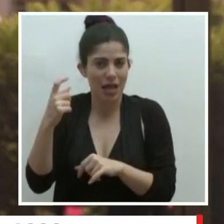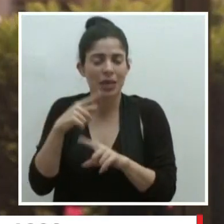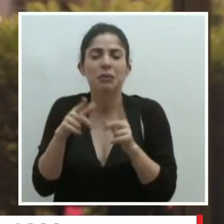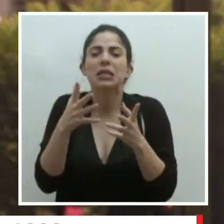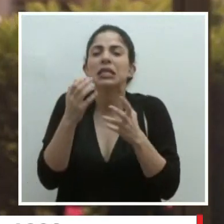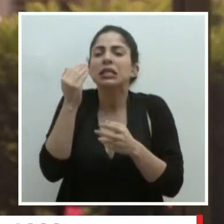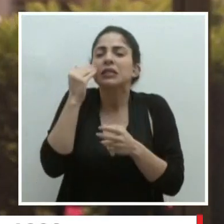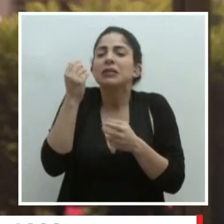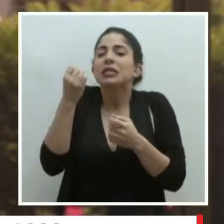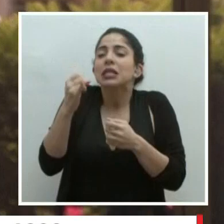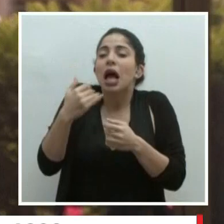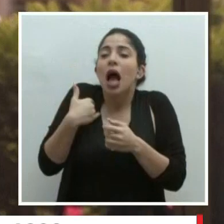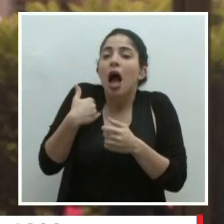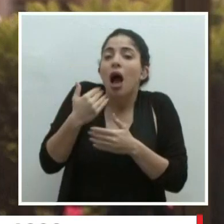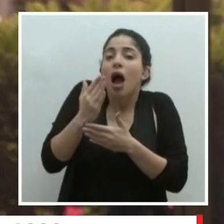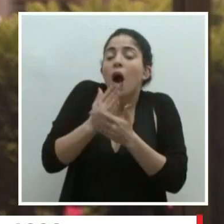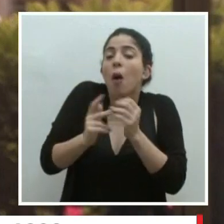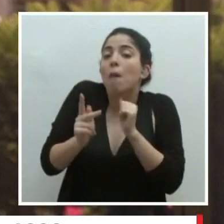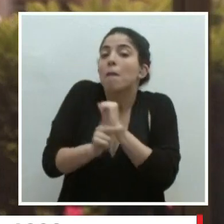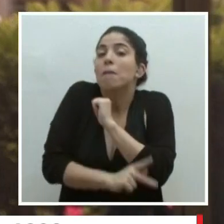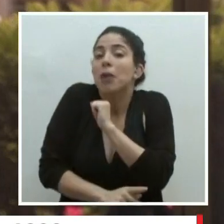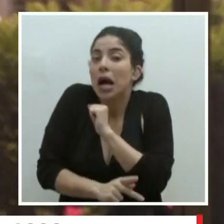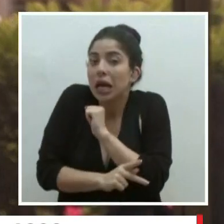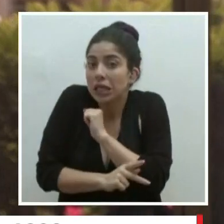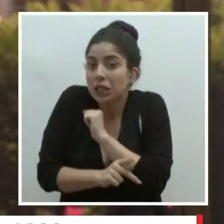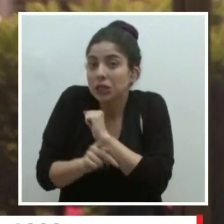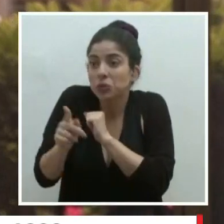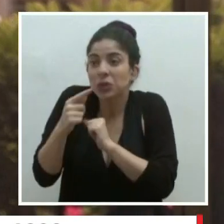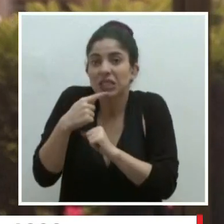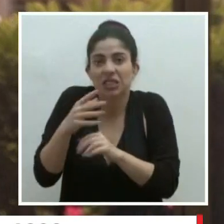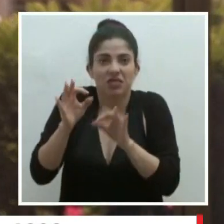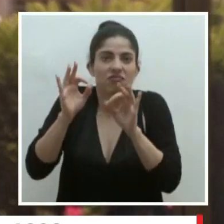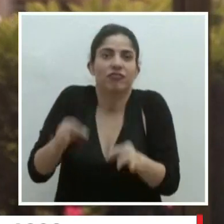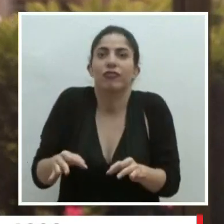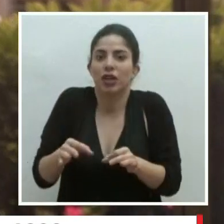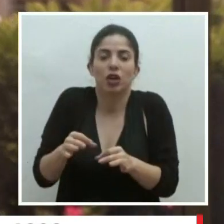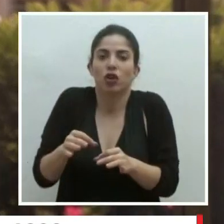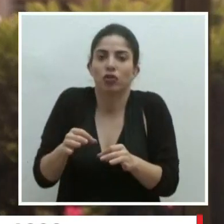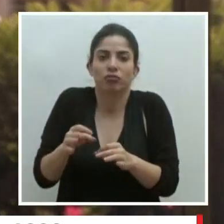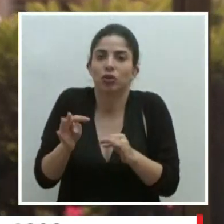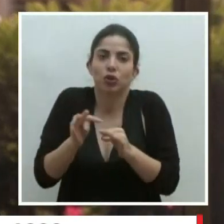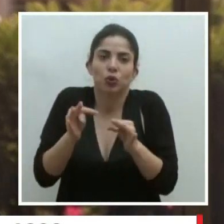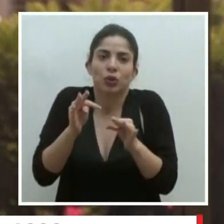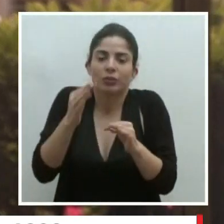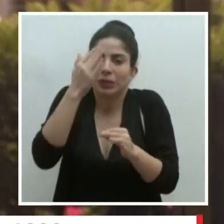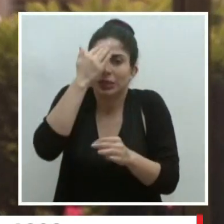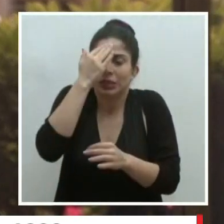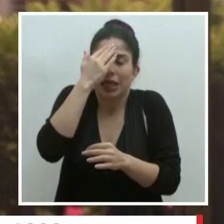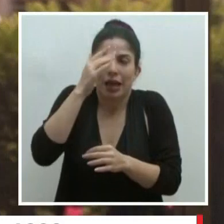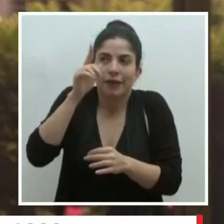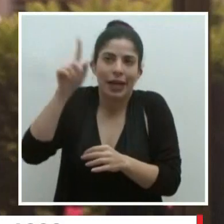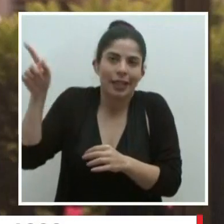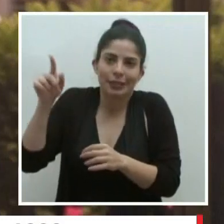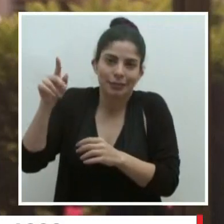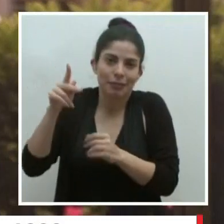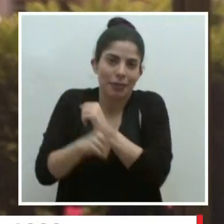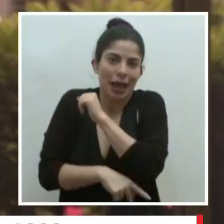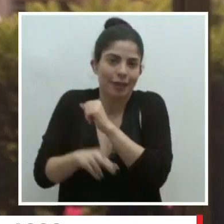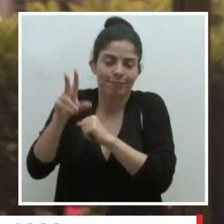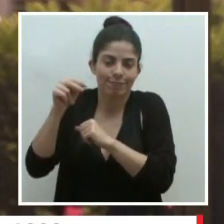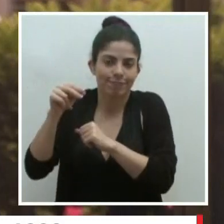si hay algunos países que se puedan del todo descartar, digamos que el sector turismo pueda ya descartar